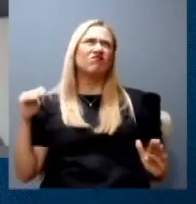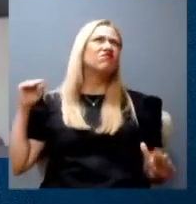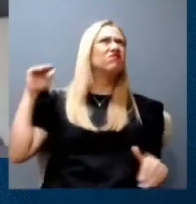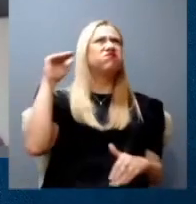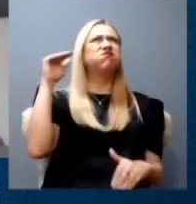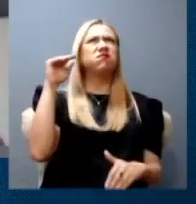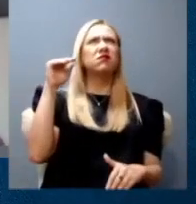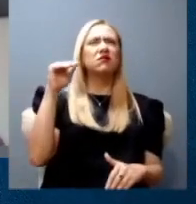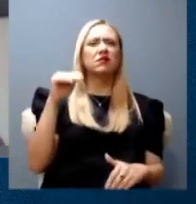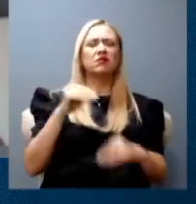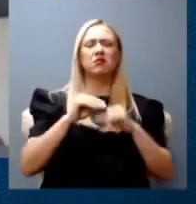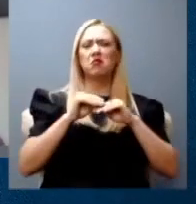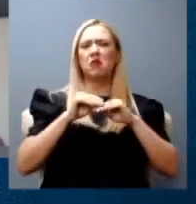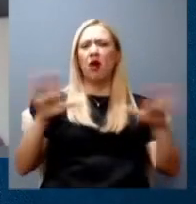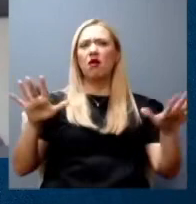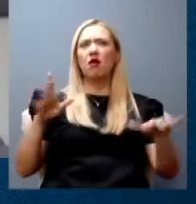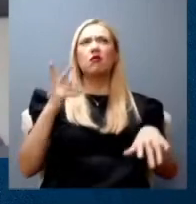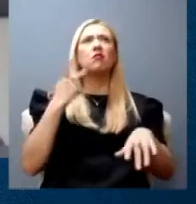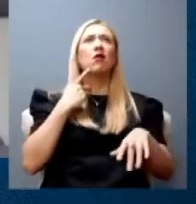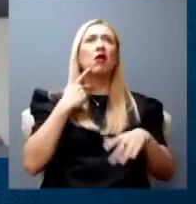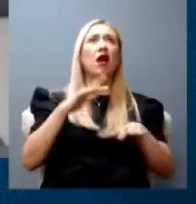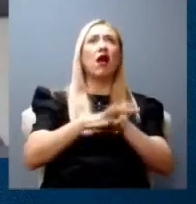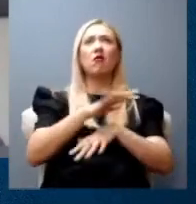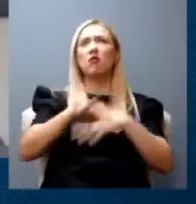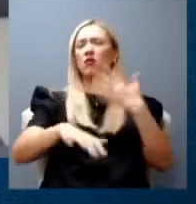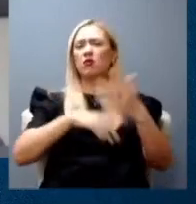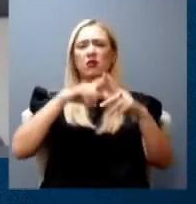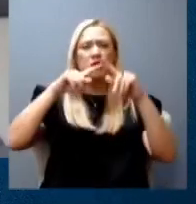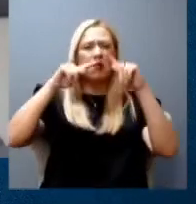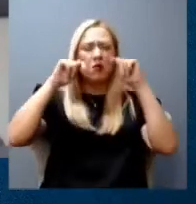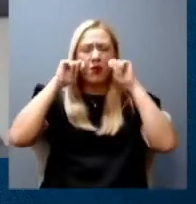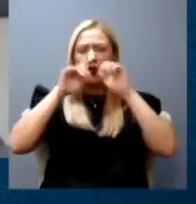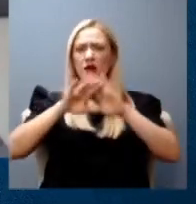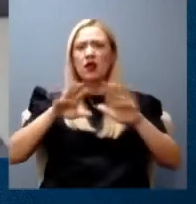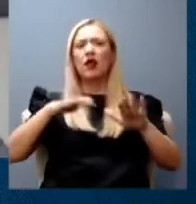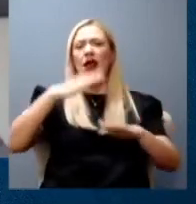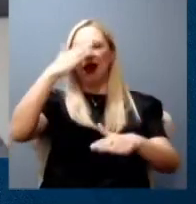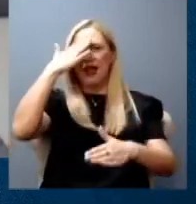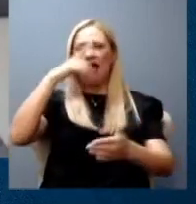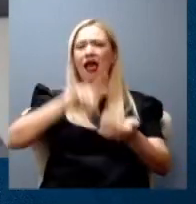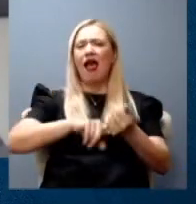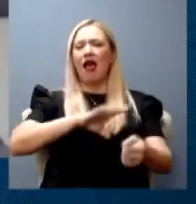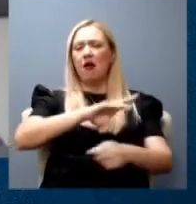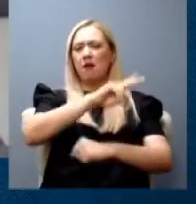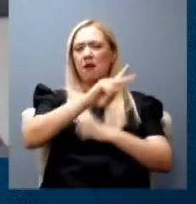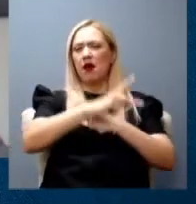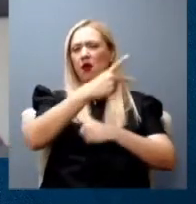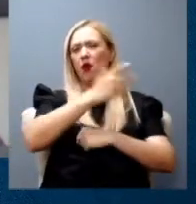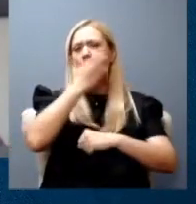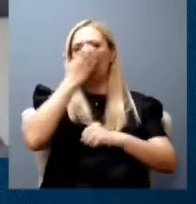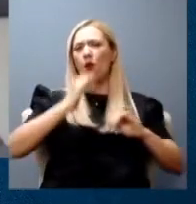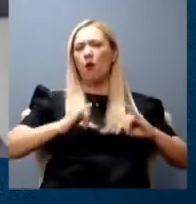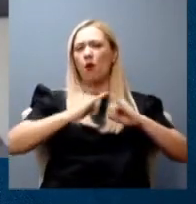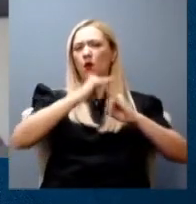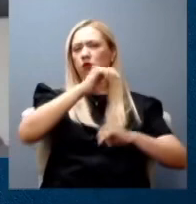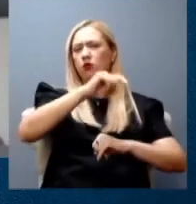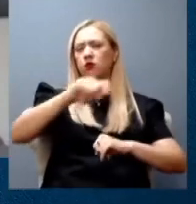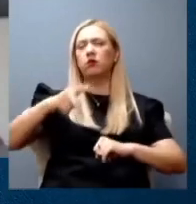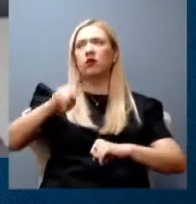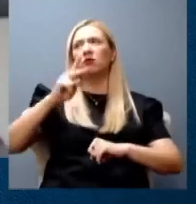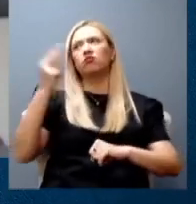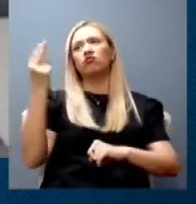es posible enfrentar con los mecanismos ordinarios con los que cuentan los estados. De allí la necesidad de crear